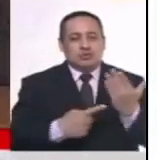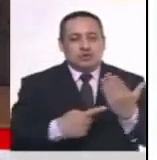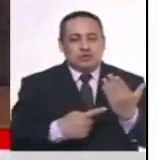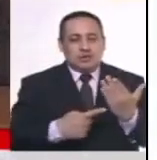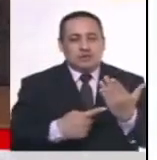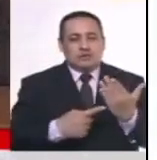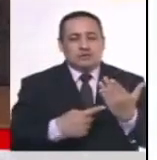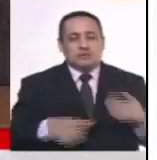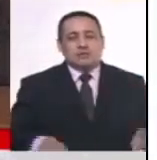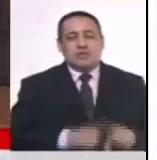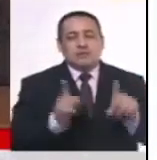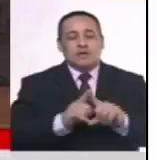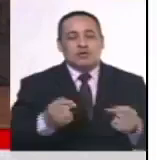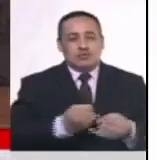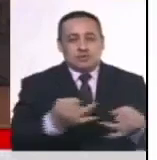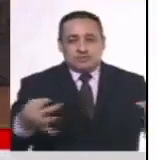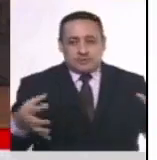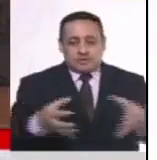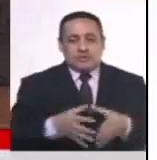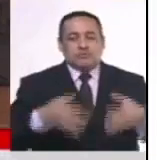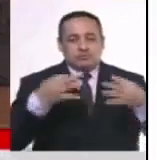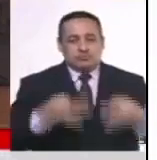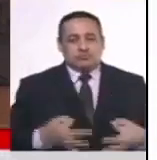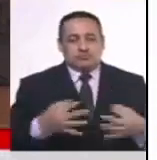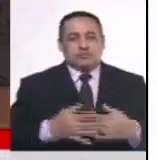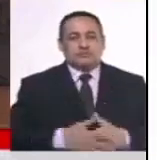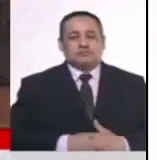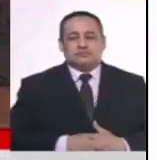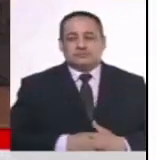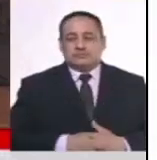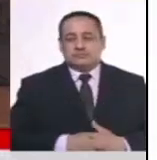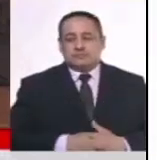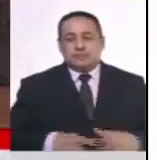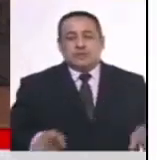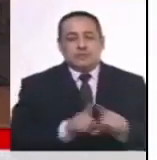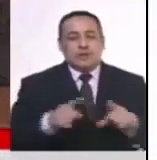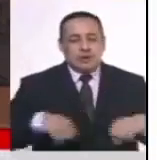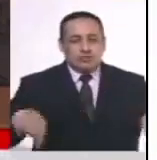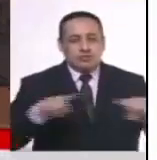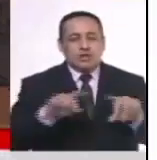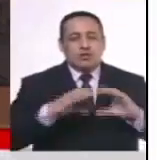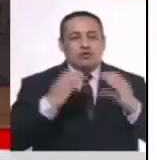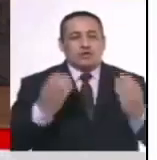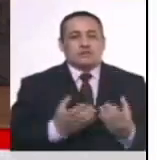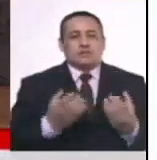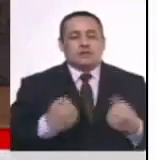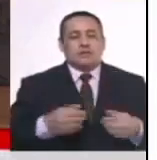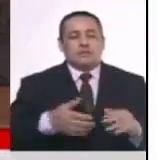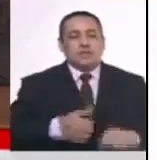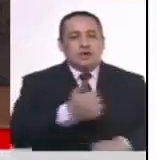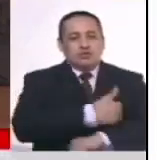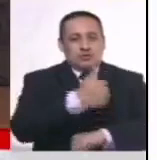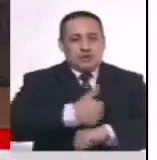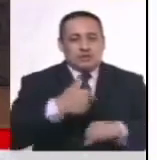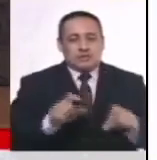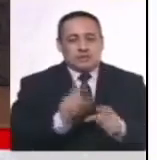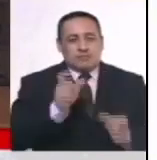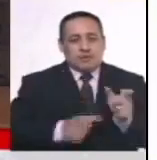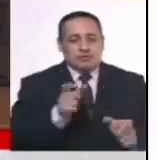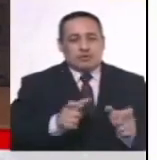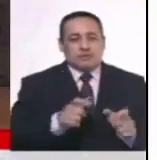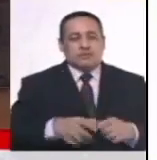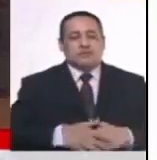Tecnología con el quórum respectivo. Estimados congresistas, autoridades y público